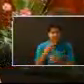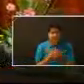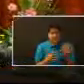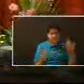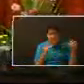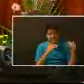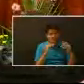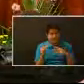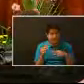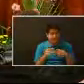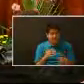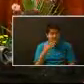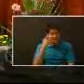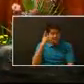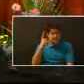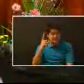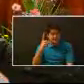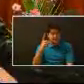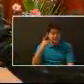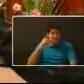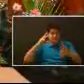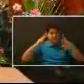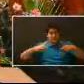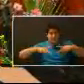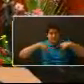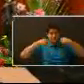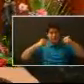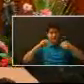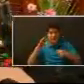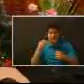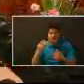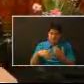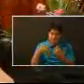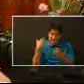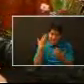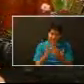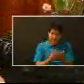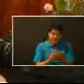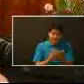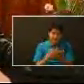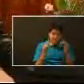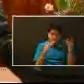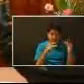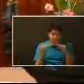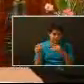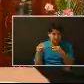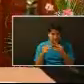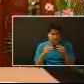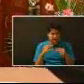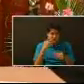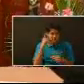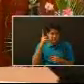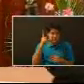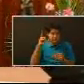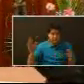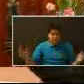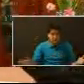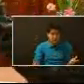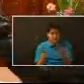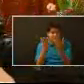batalla, Señor. A los valientes que han caído en batalla. Señor,